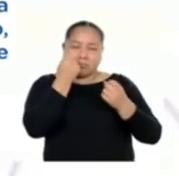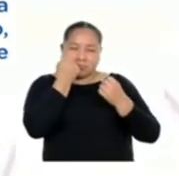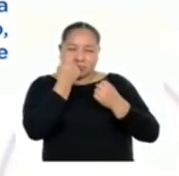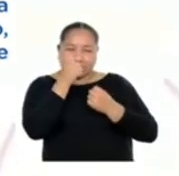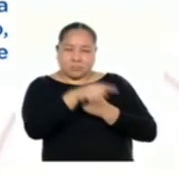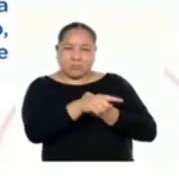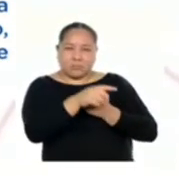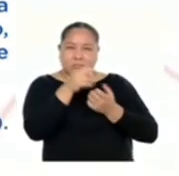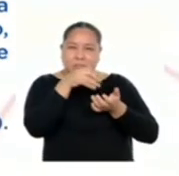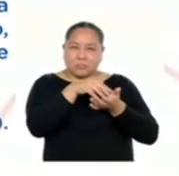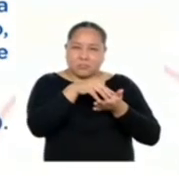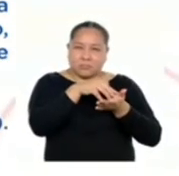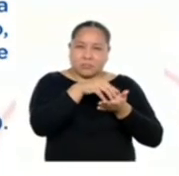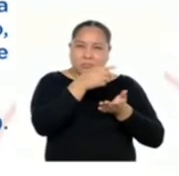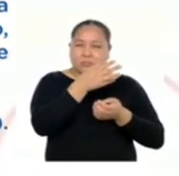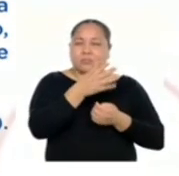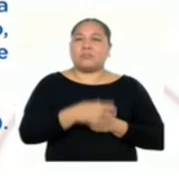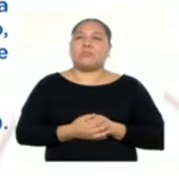su fragilidad.